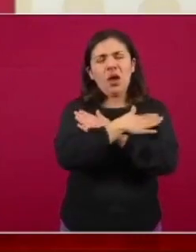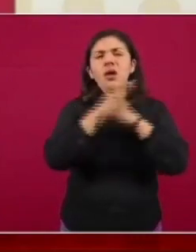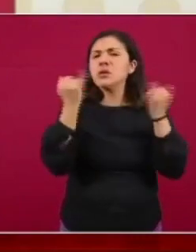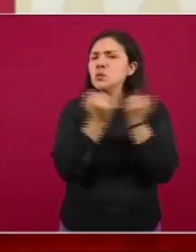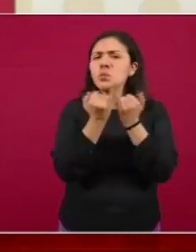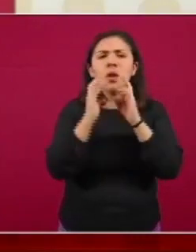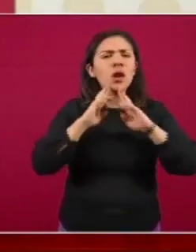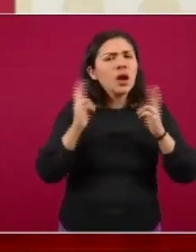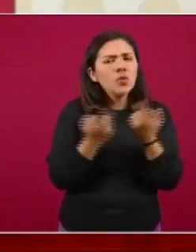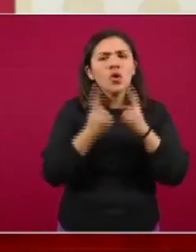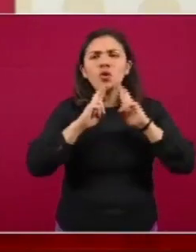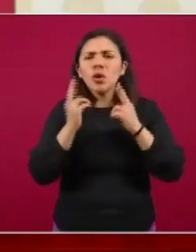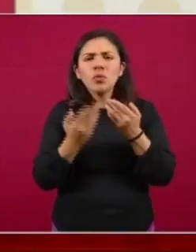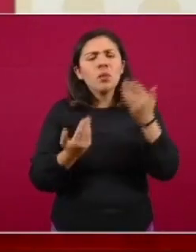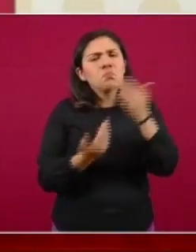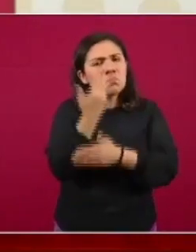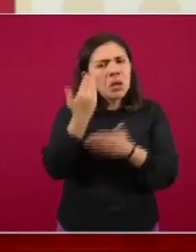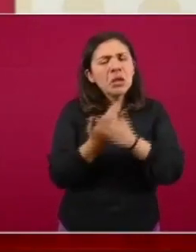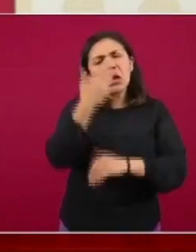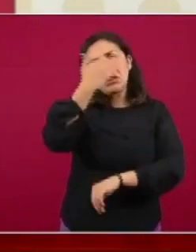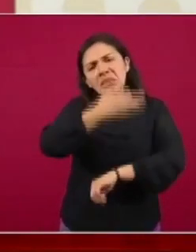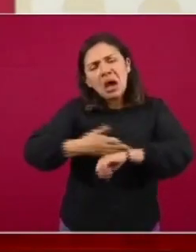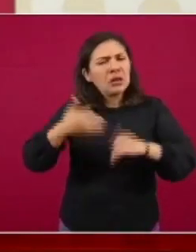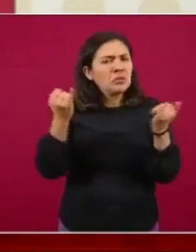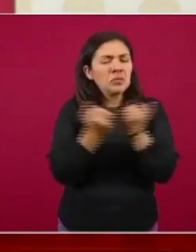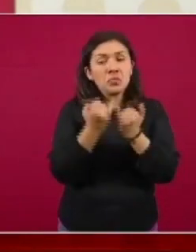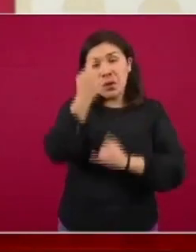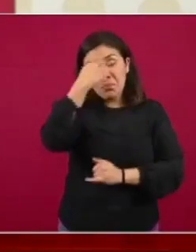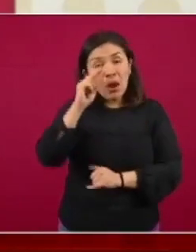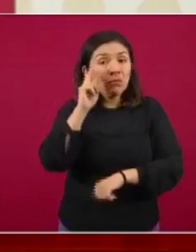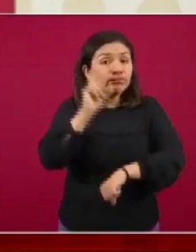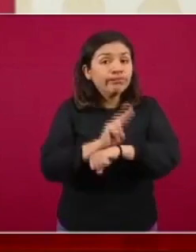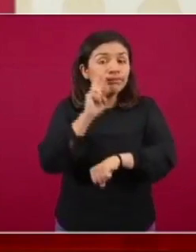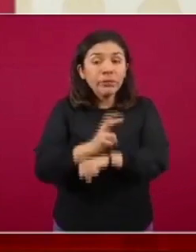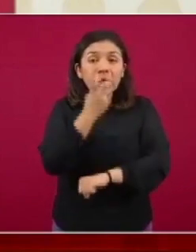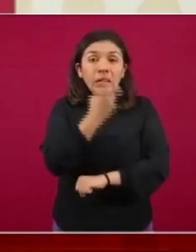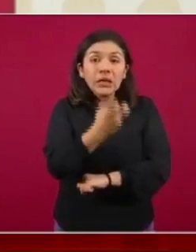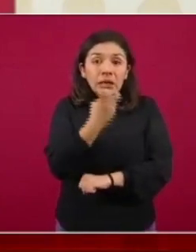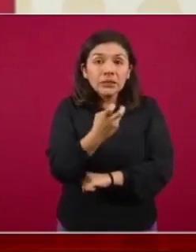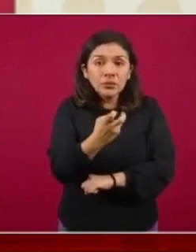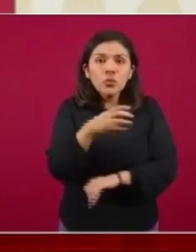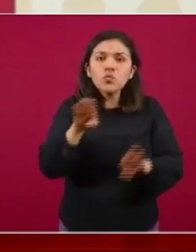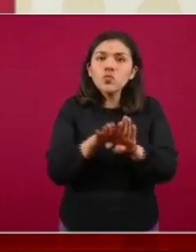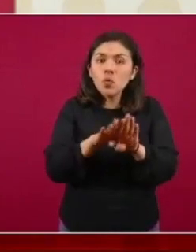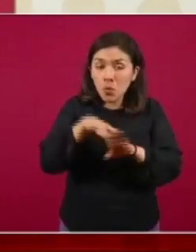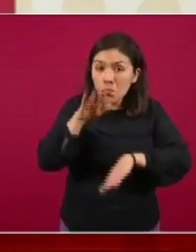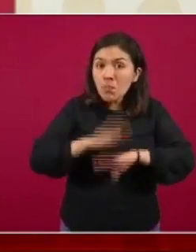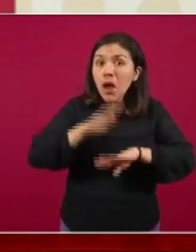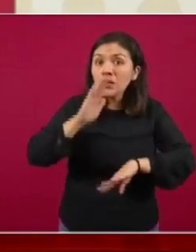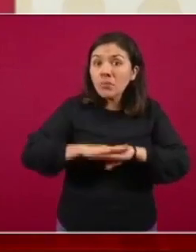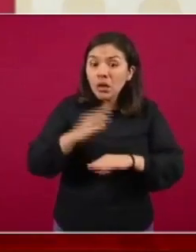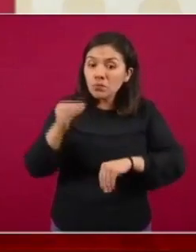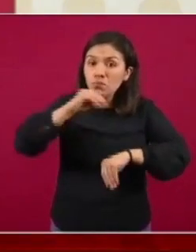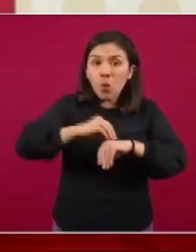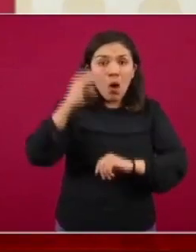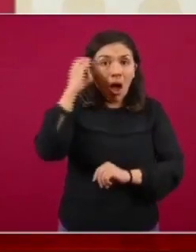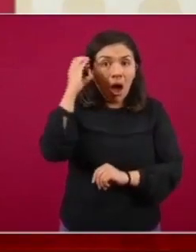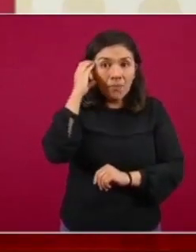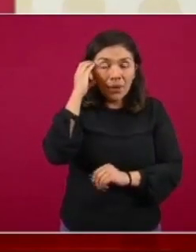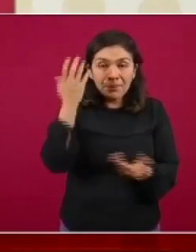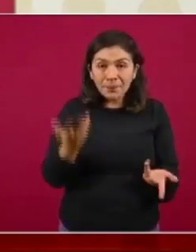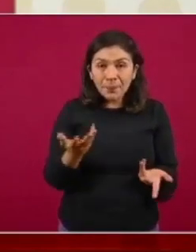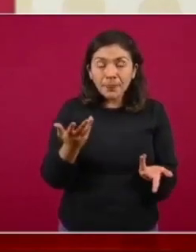necesario también en la mañana y en la tarde justo para ver esto, el incremento de las camas.